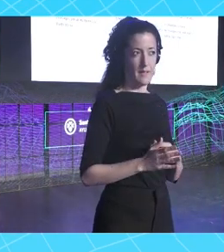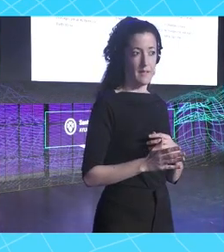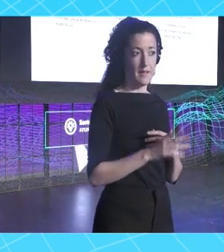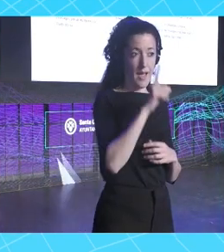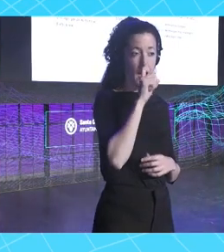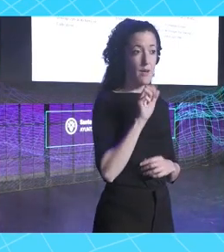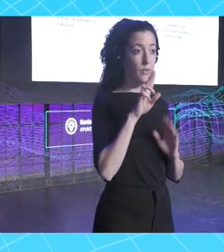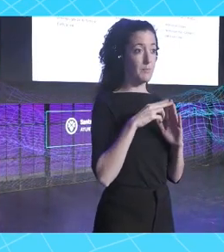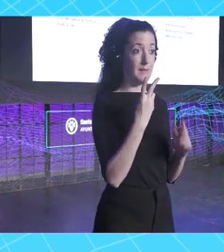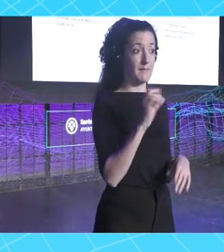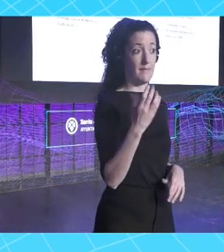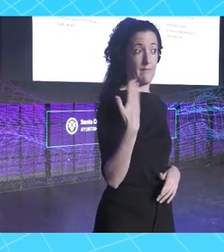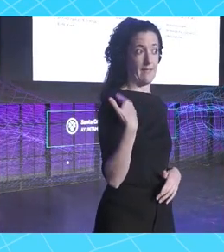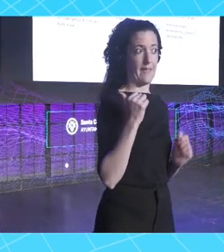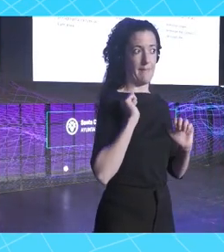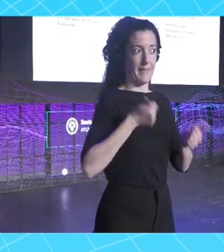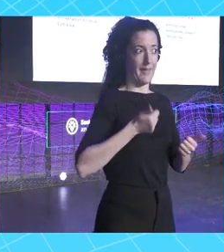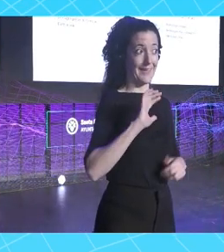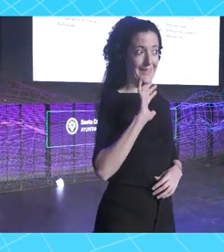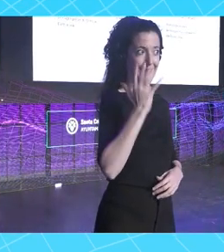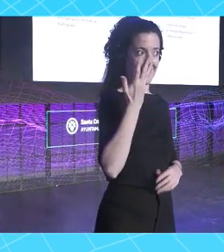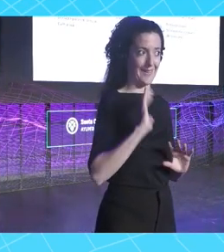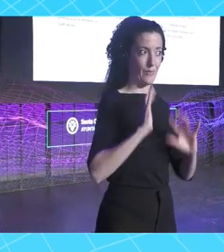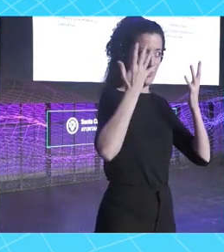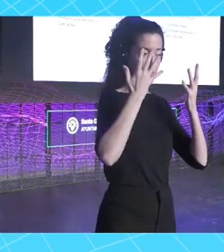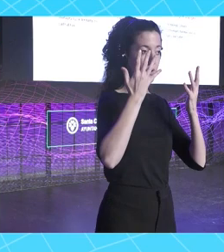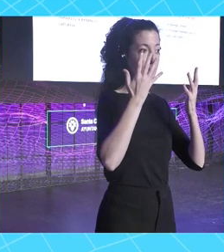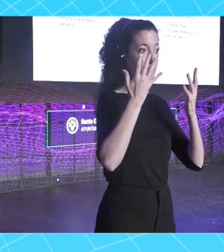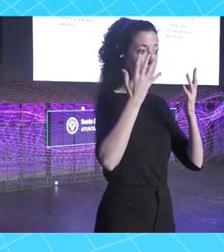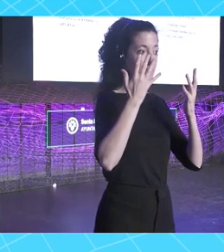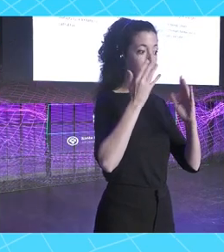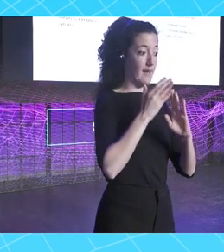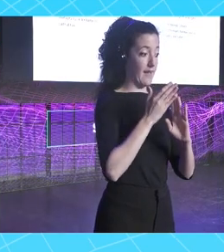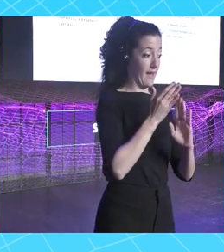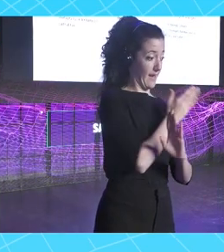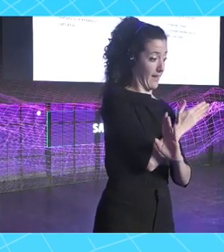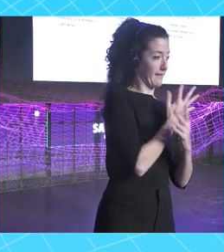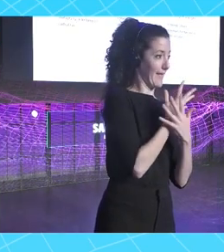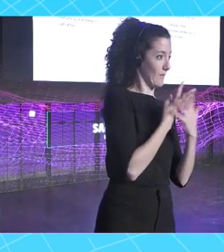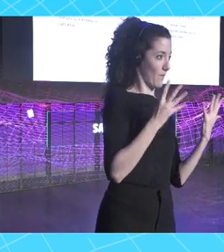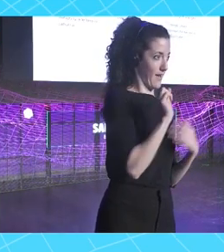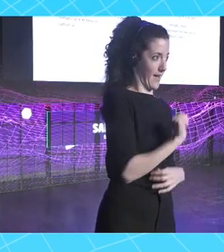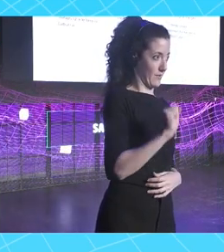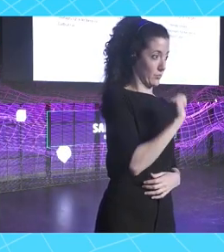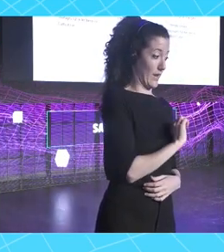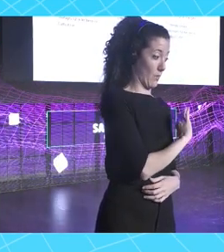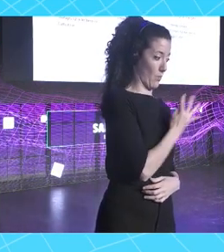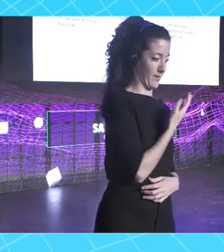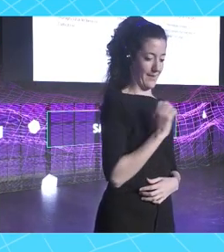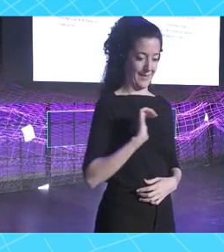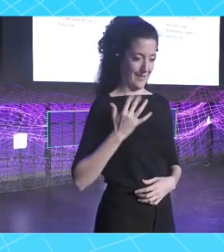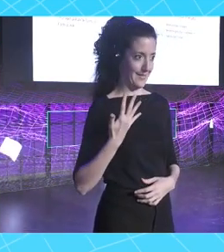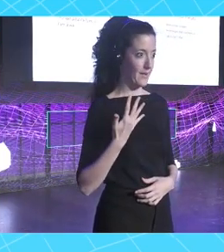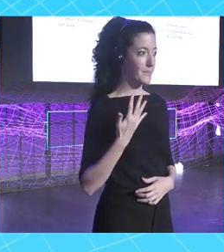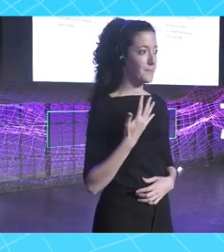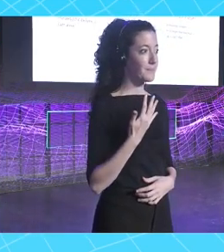2020 han pasado 19 años de esa Y esa y en qué consiste esa quinta Revolución Industrial Bueno pues en la